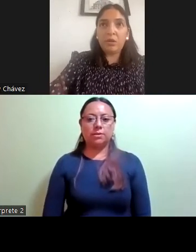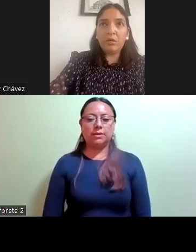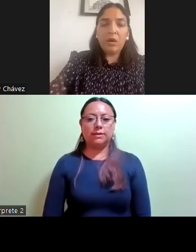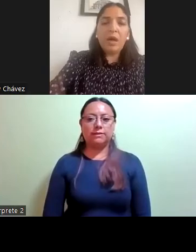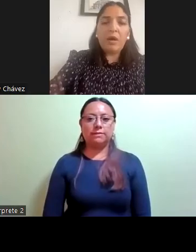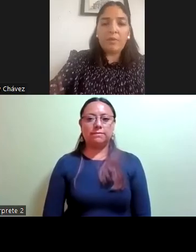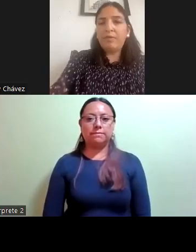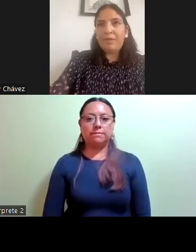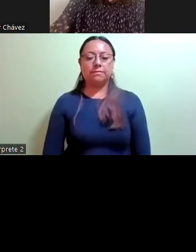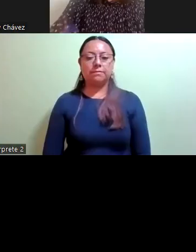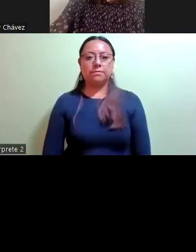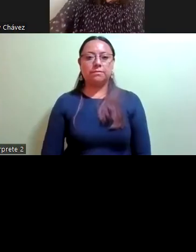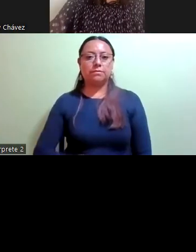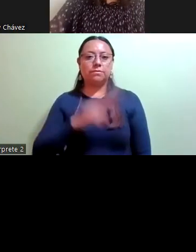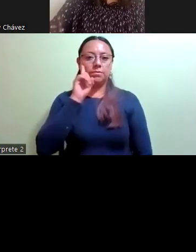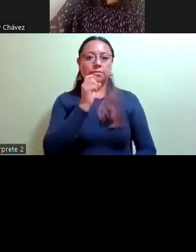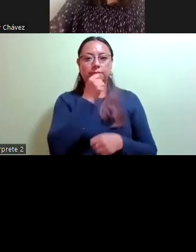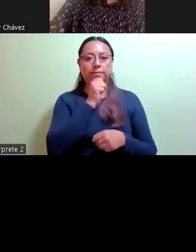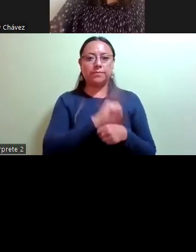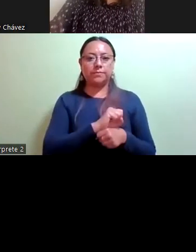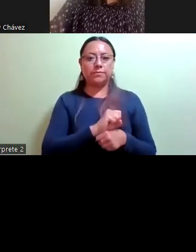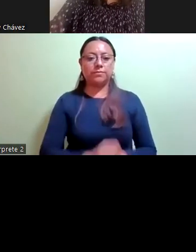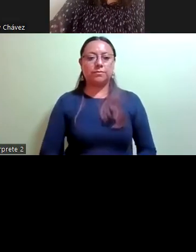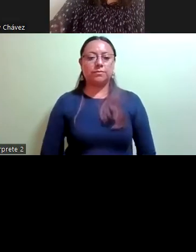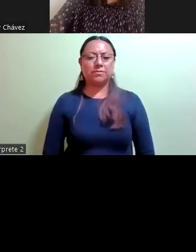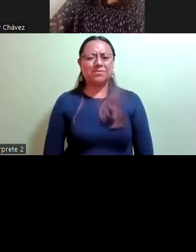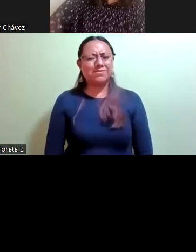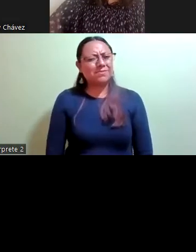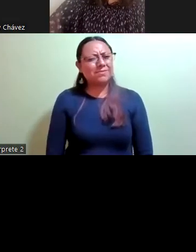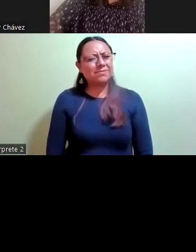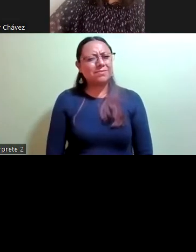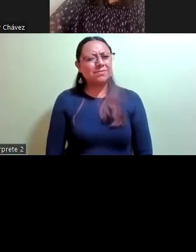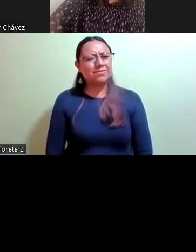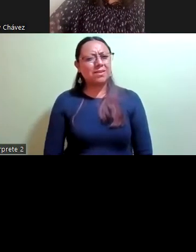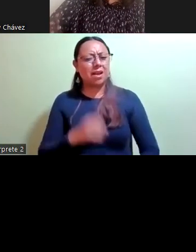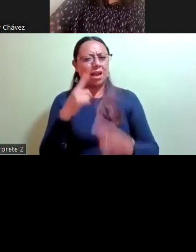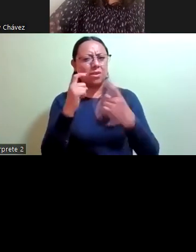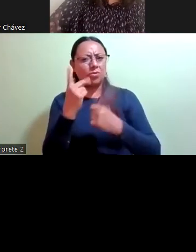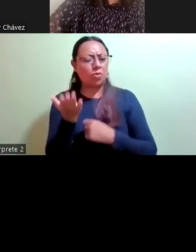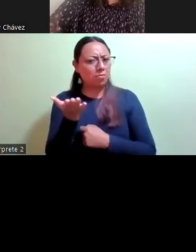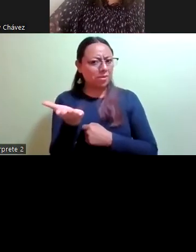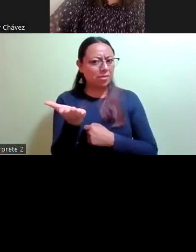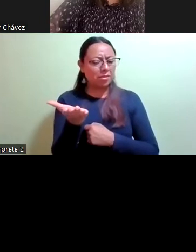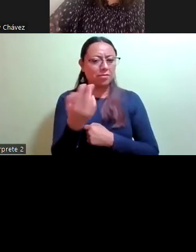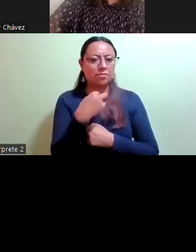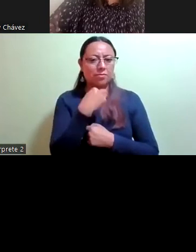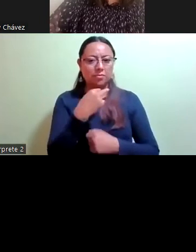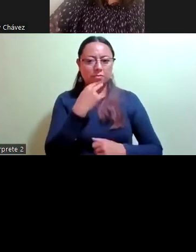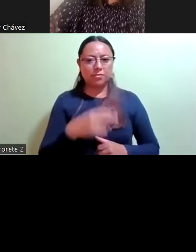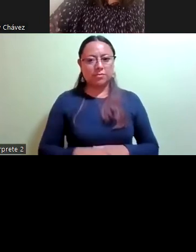Adelante, secretario. Adelante. ¿Alguien está solicitando la voz? ¿Y yo qué?